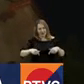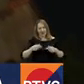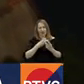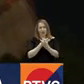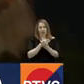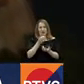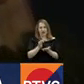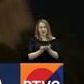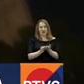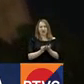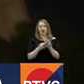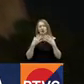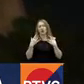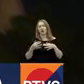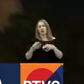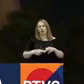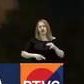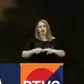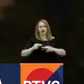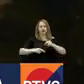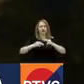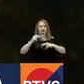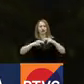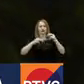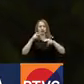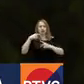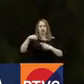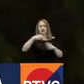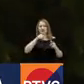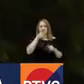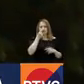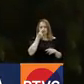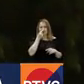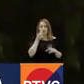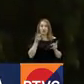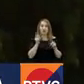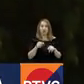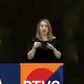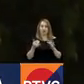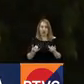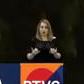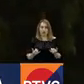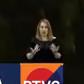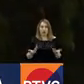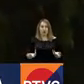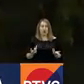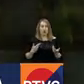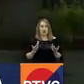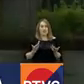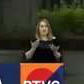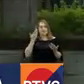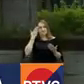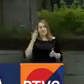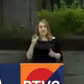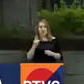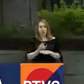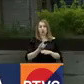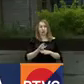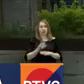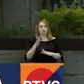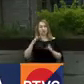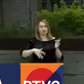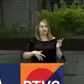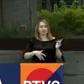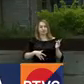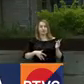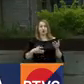huila un sitio que fue construido para el deleite de los turistas y de los propios pero que al parecer en este momento no se está dando el uso adecuado a este